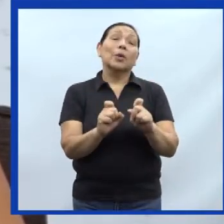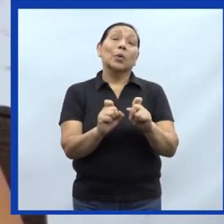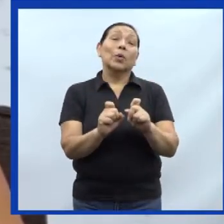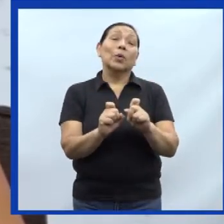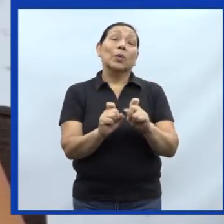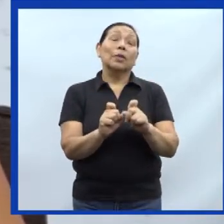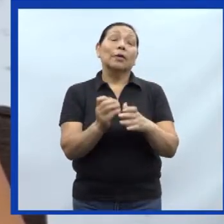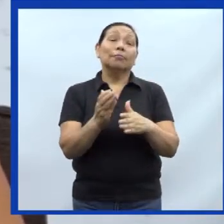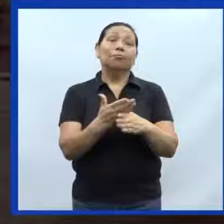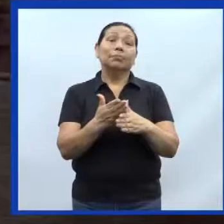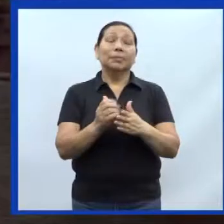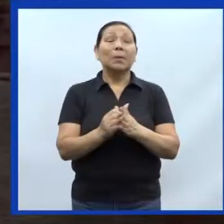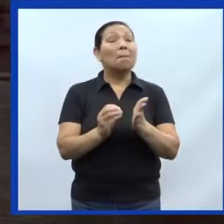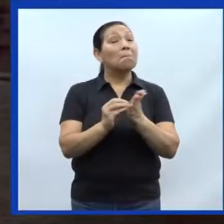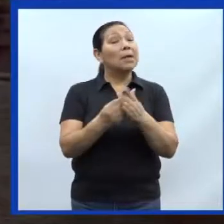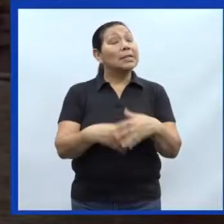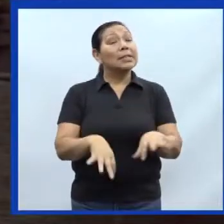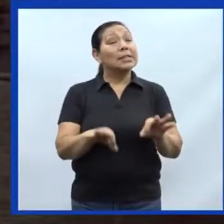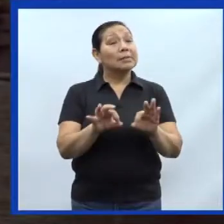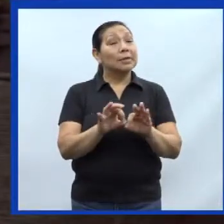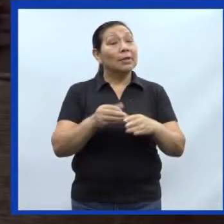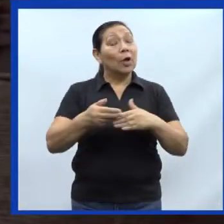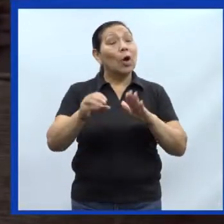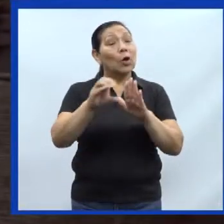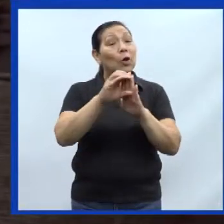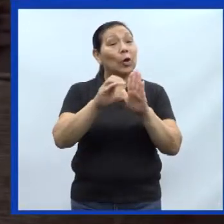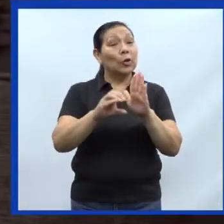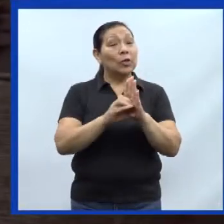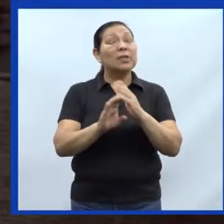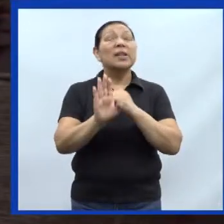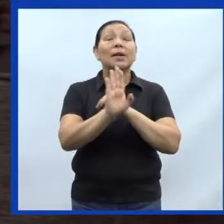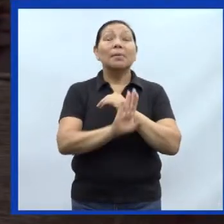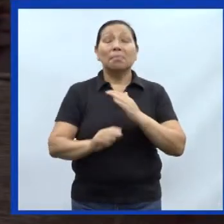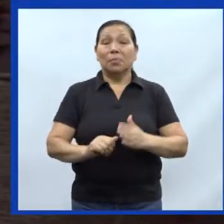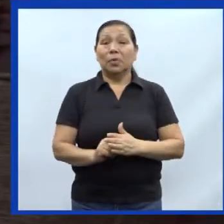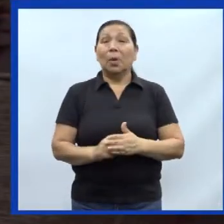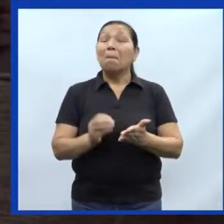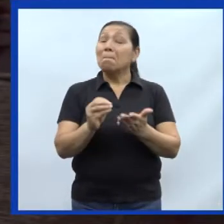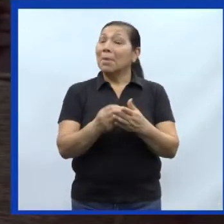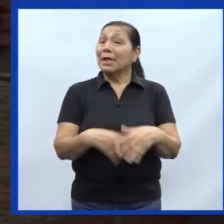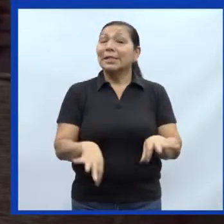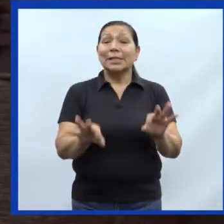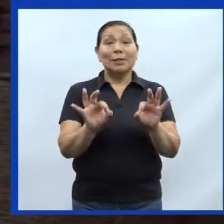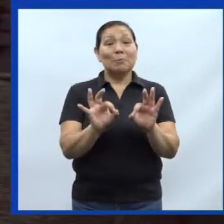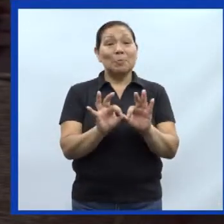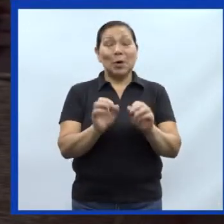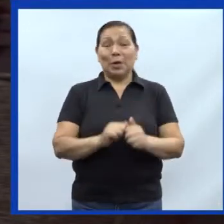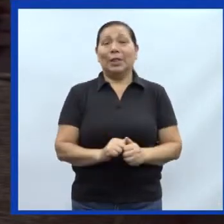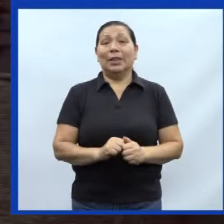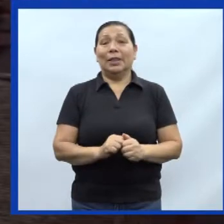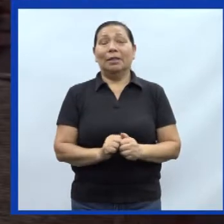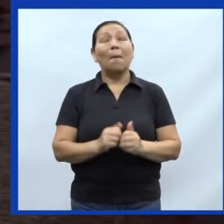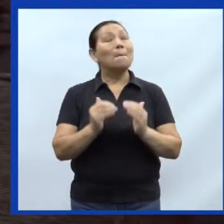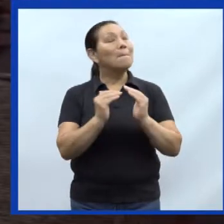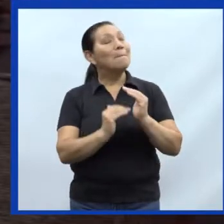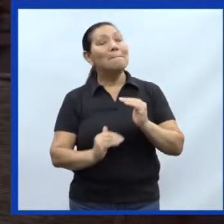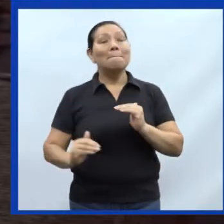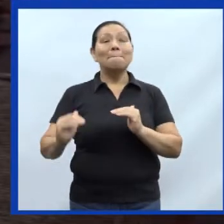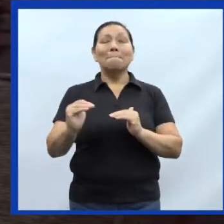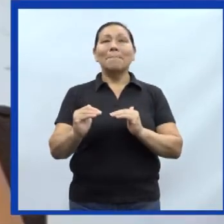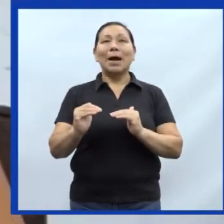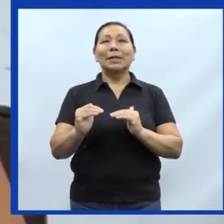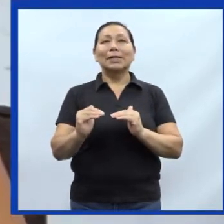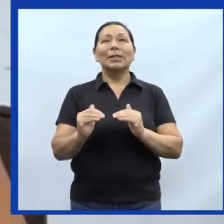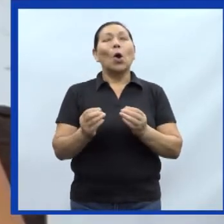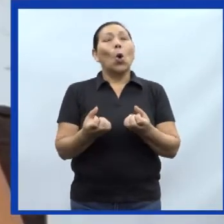uno particularmente relevante, como es el proceso constitucional de amparo, y su relevancia radica en la magnitud y